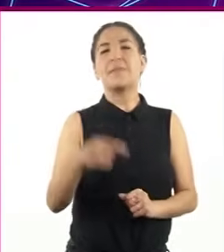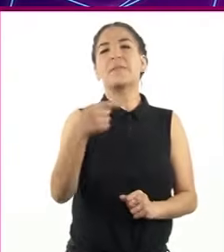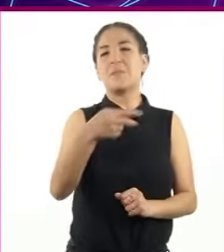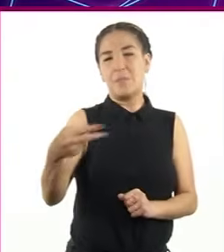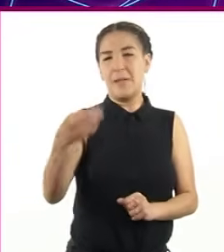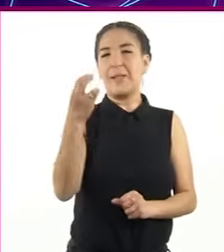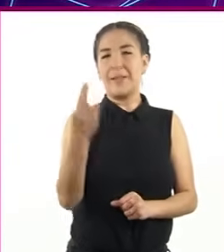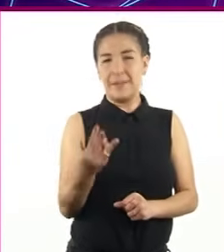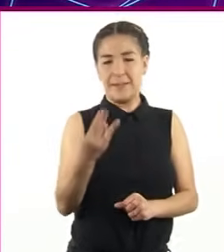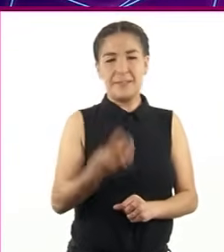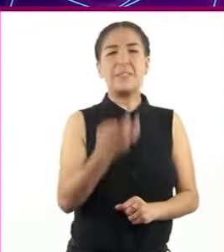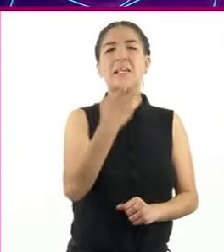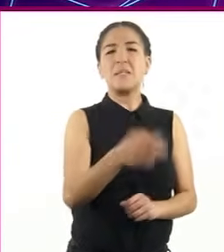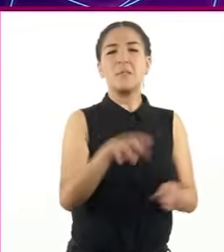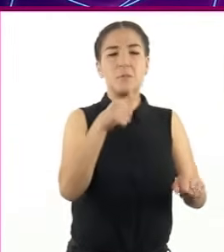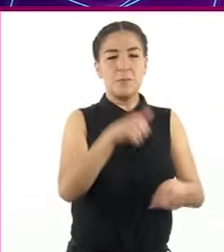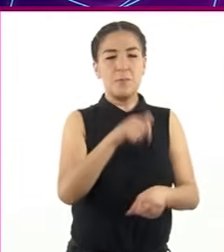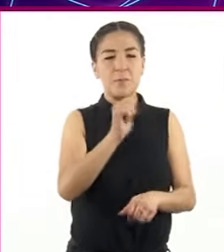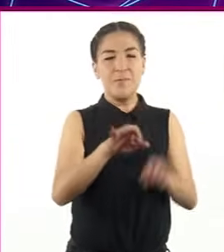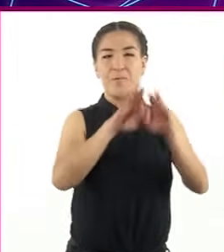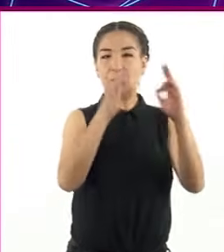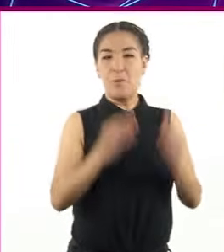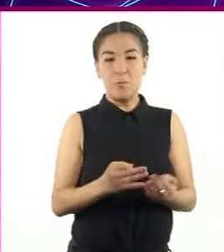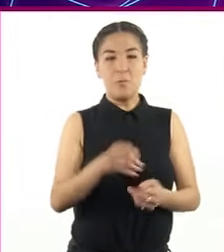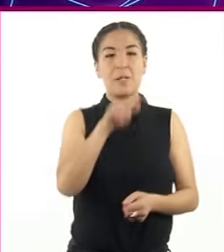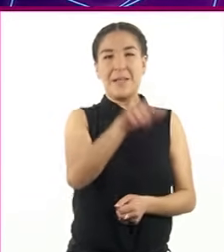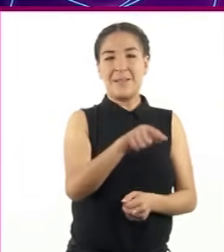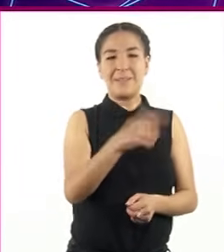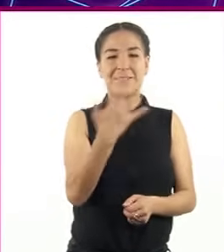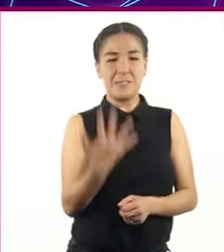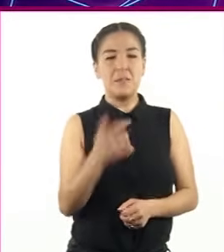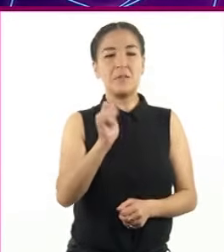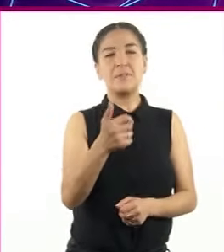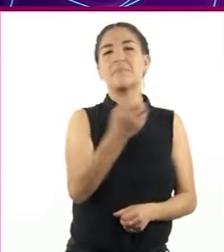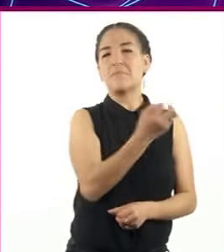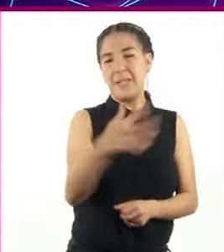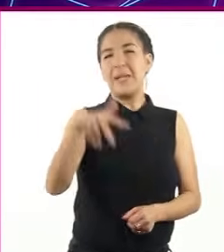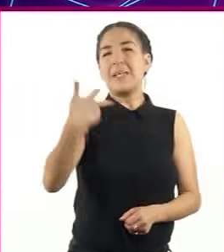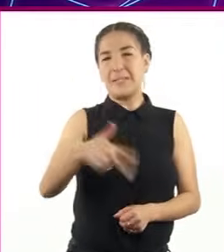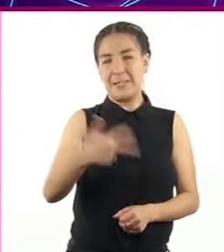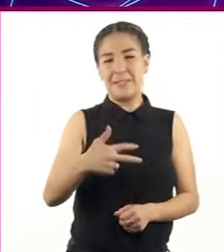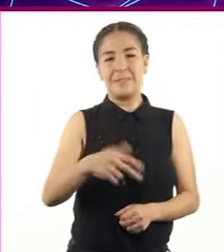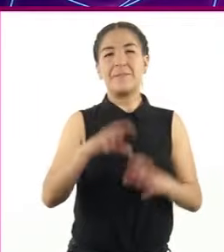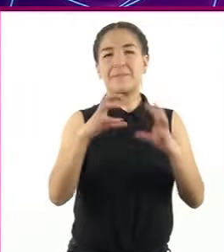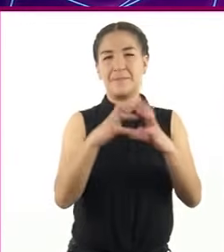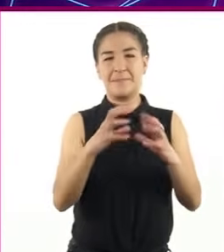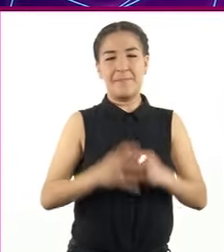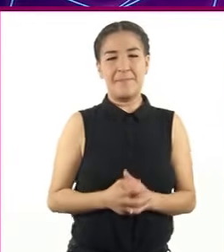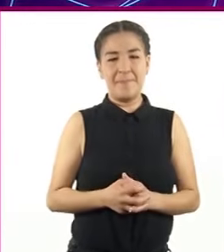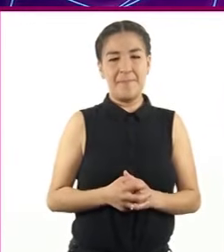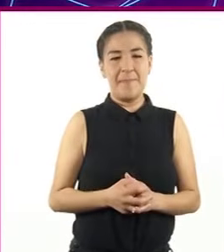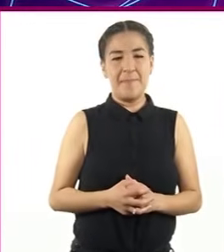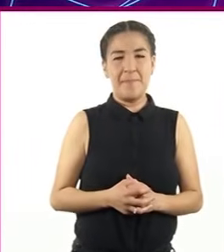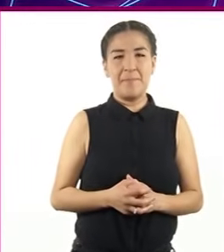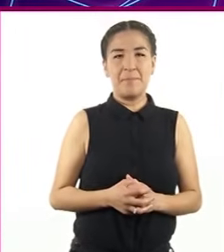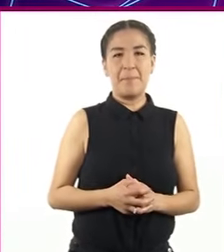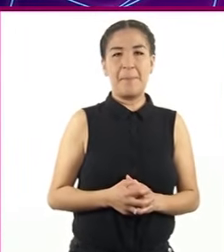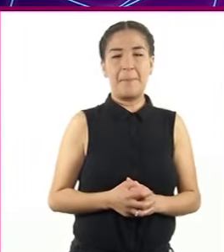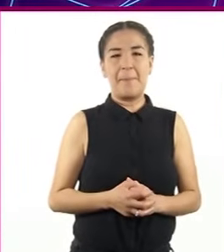5 está conformada por 10 más 3 igual a 13 esferas. Ahora reflexionemos otra